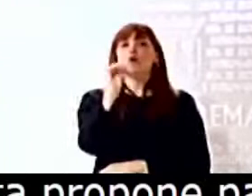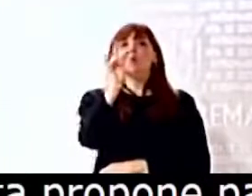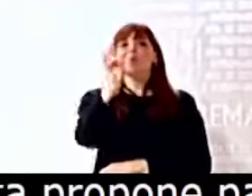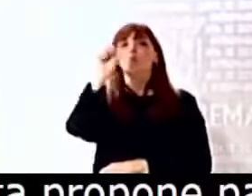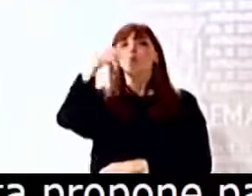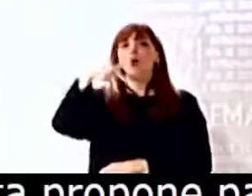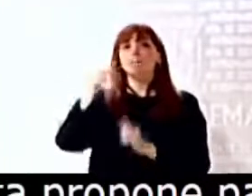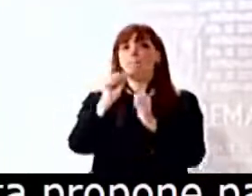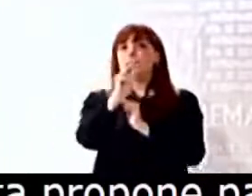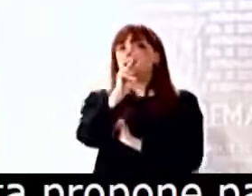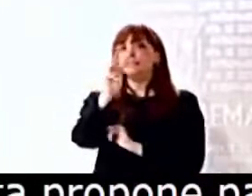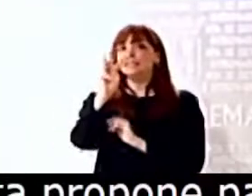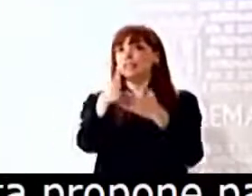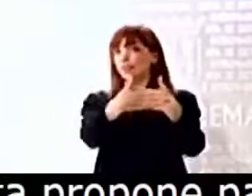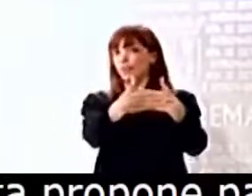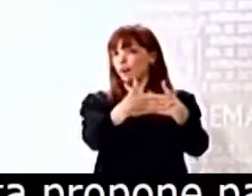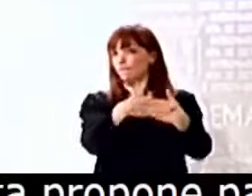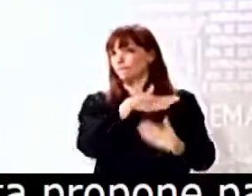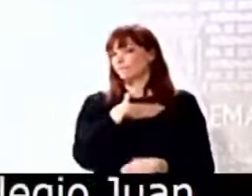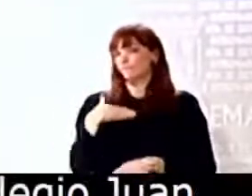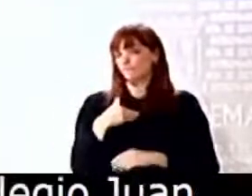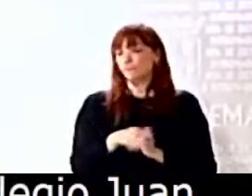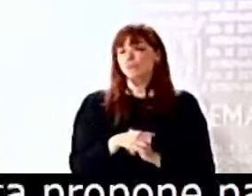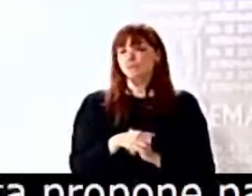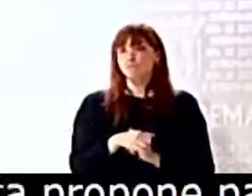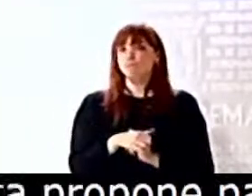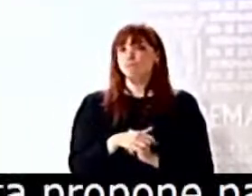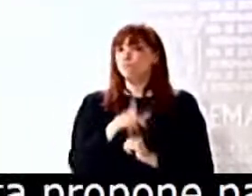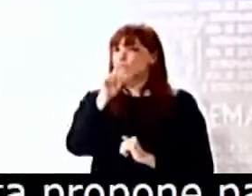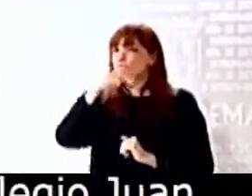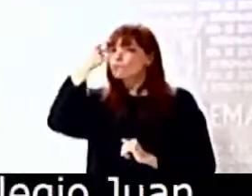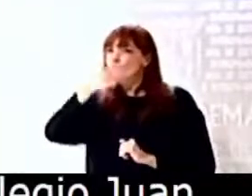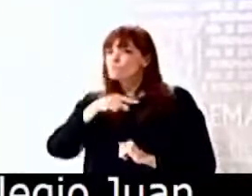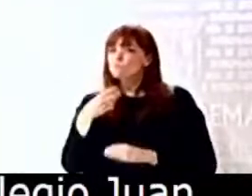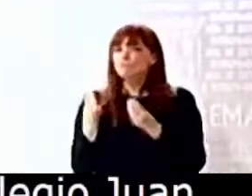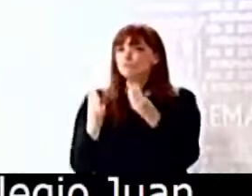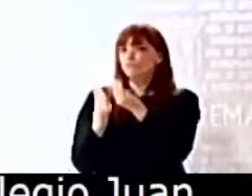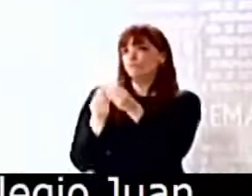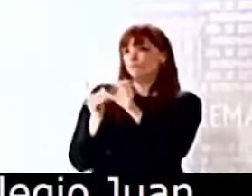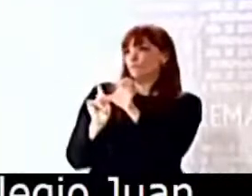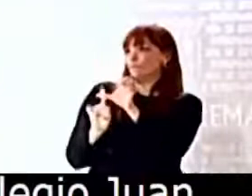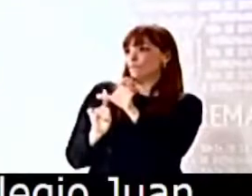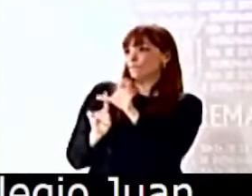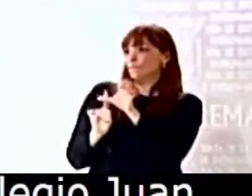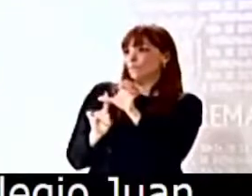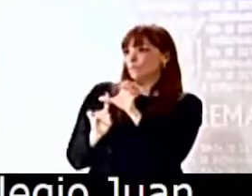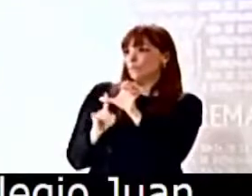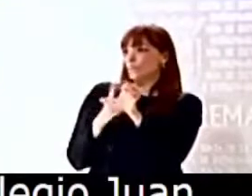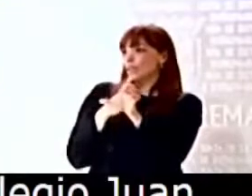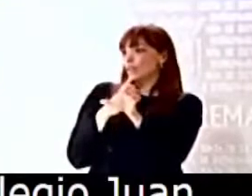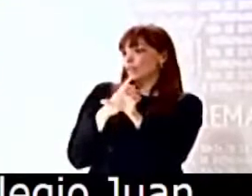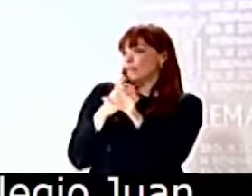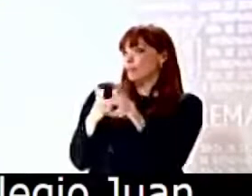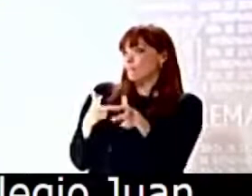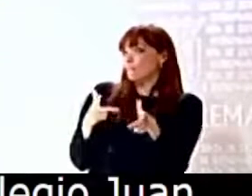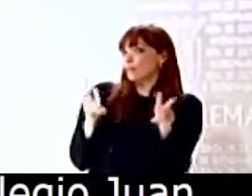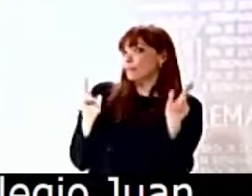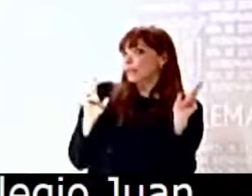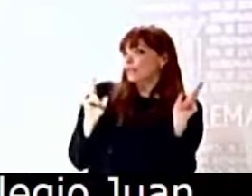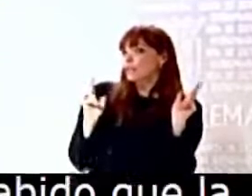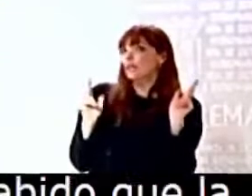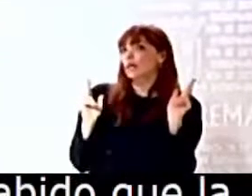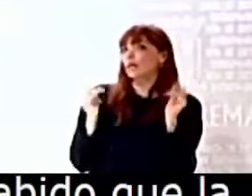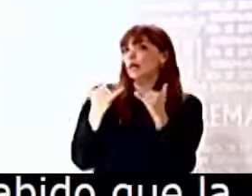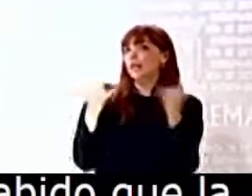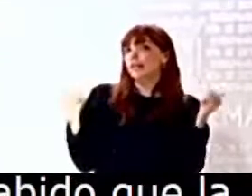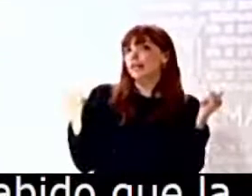XXIII. Y también estos últimos días se ha sabido que la Junta también permite o concede una línea